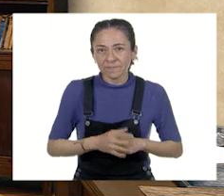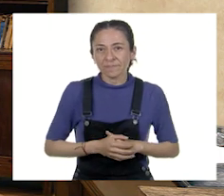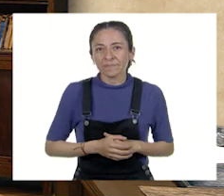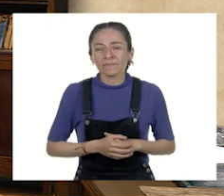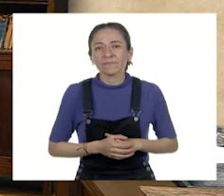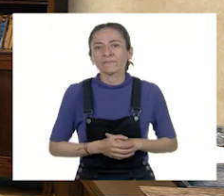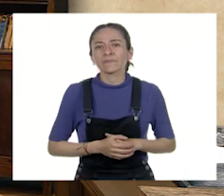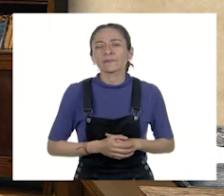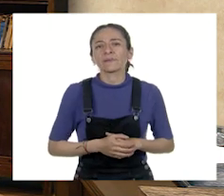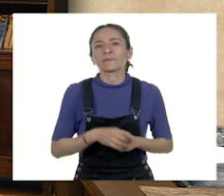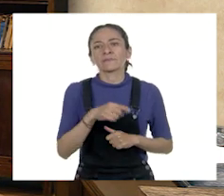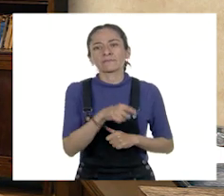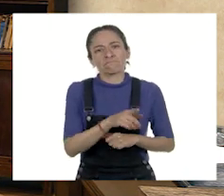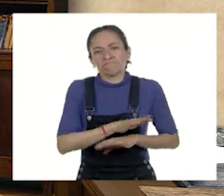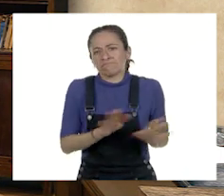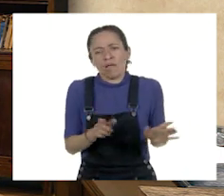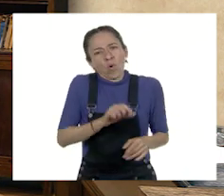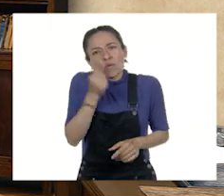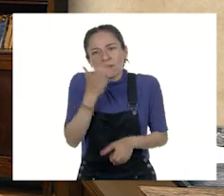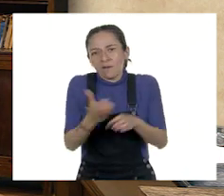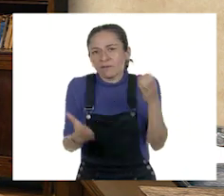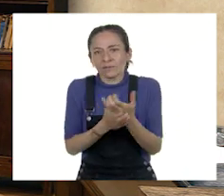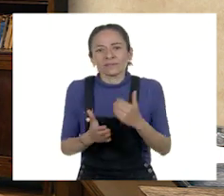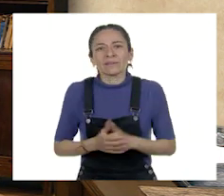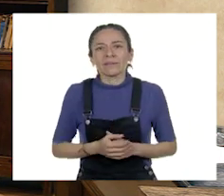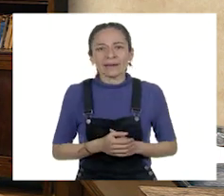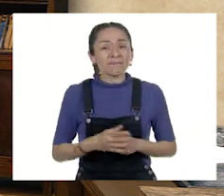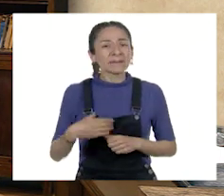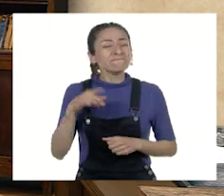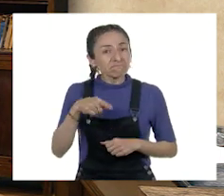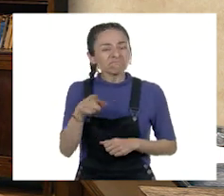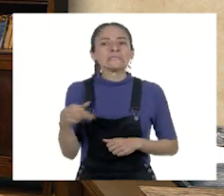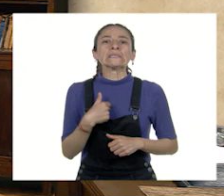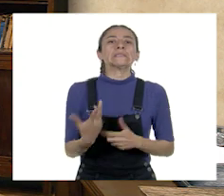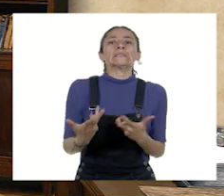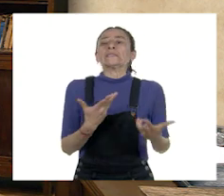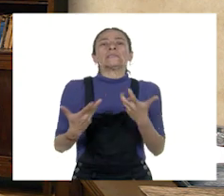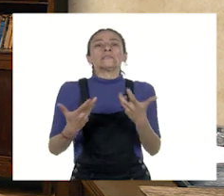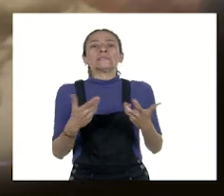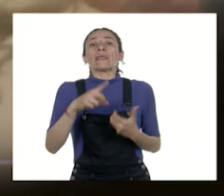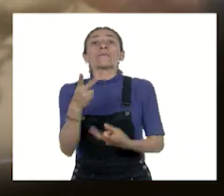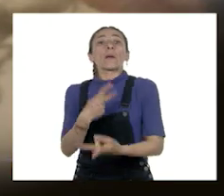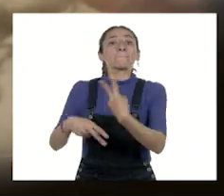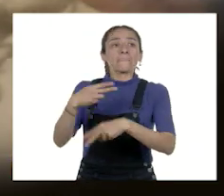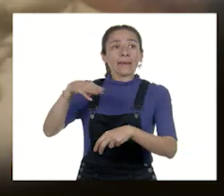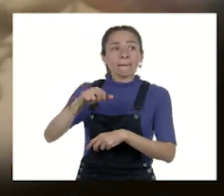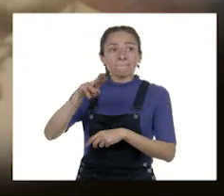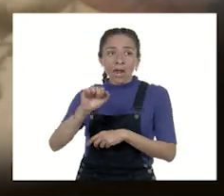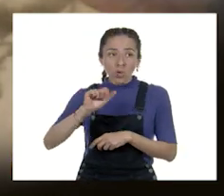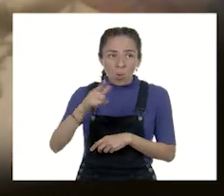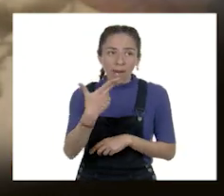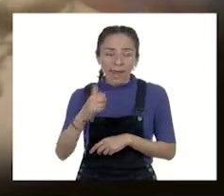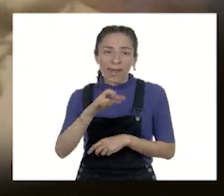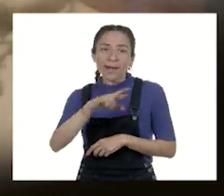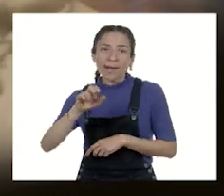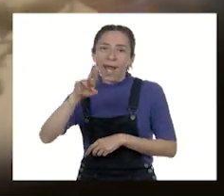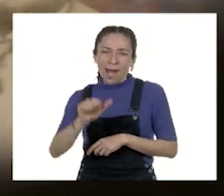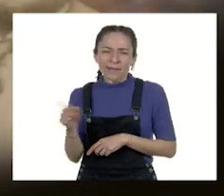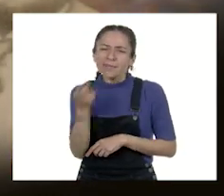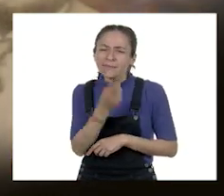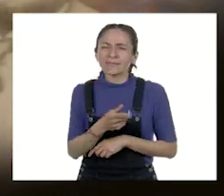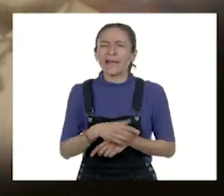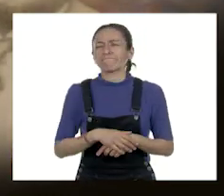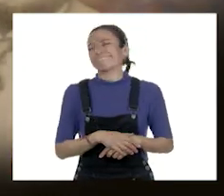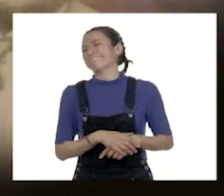Como que a Ezquerro le estaba llegando el agua al cuello. Pero en eso, que entra al quite Manuel Herrera y que señala: Soplos de intrigas